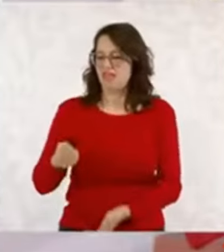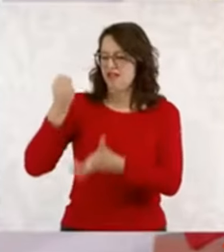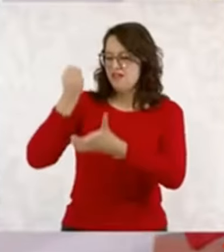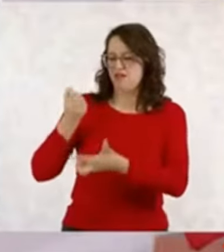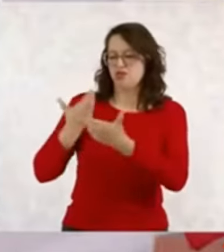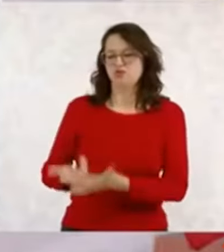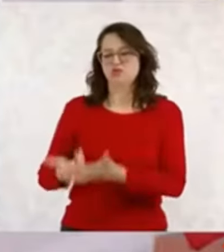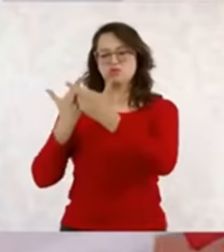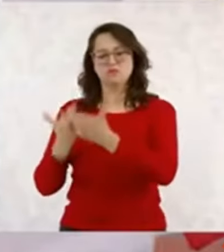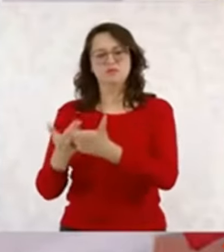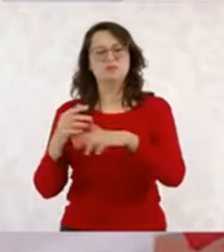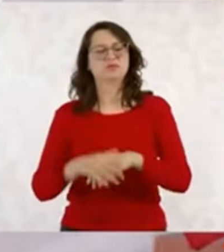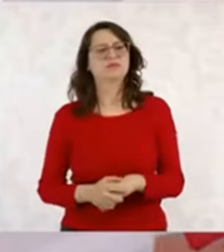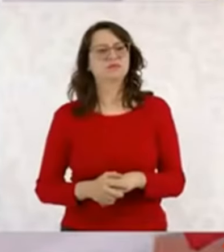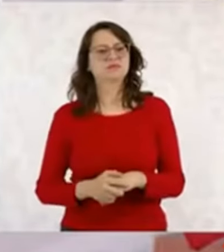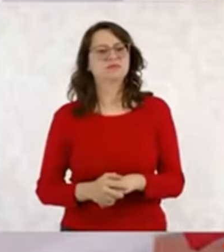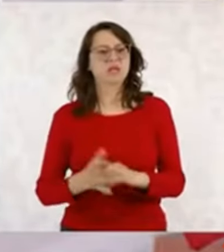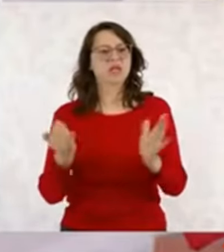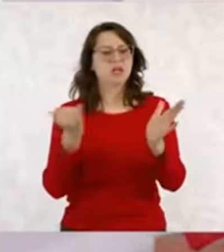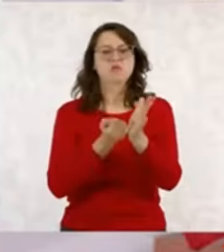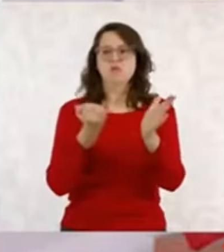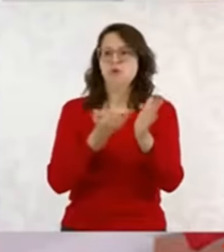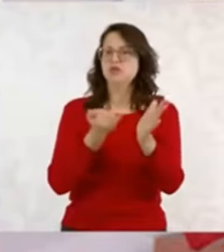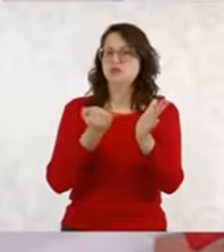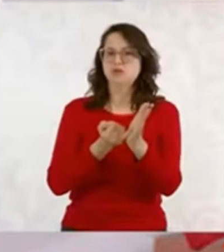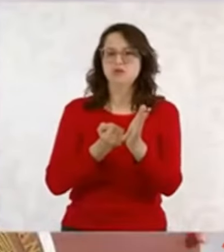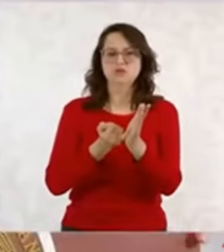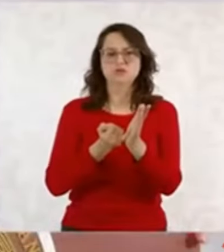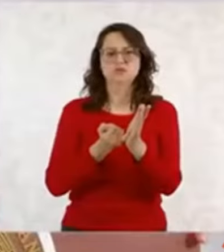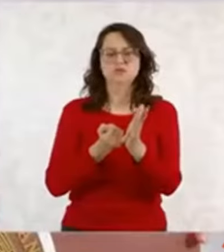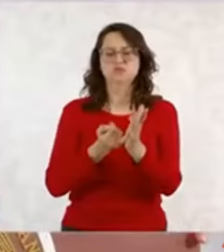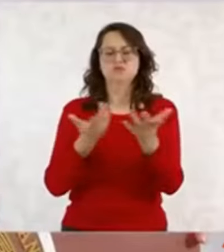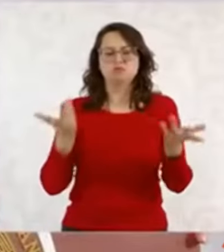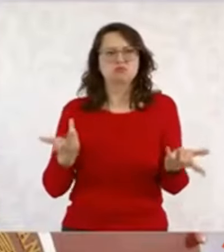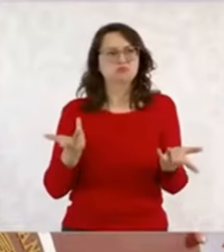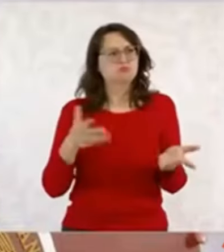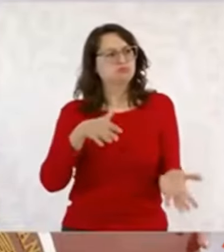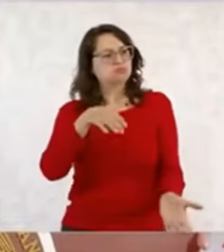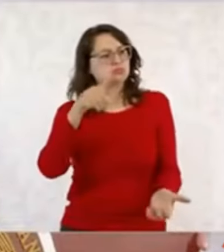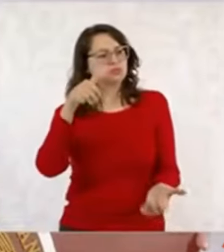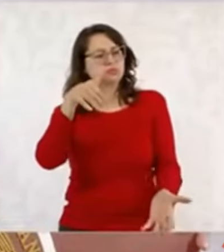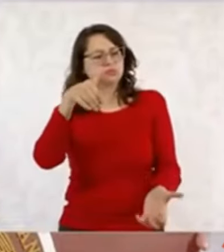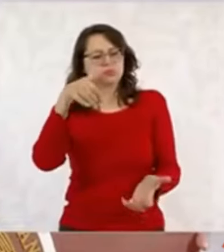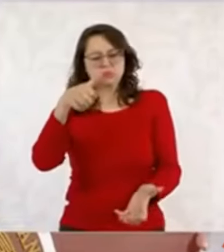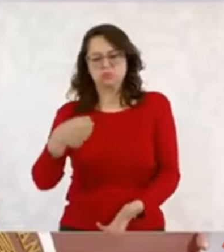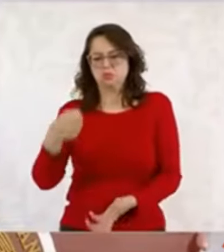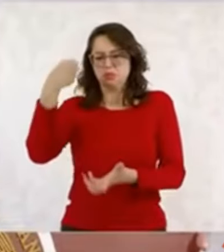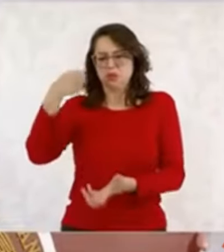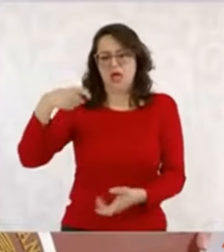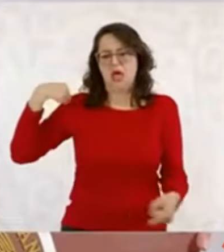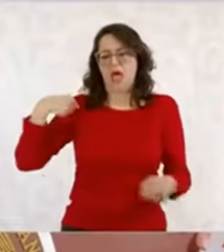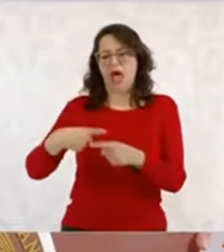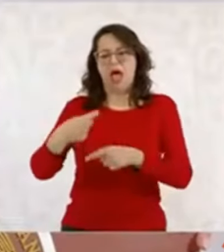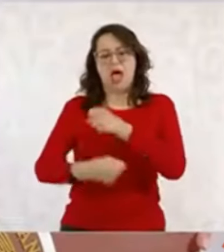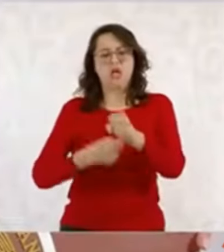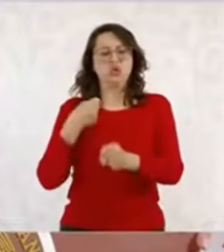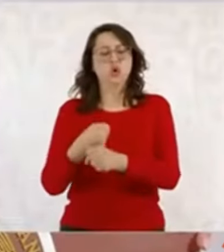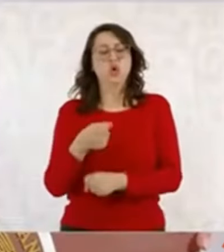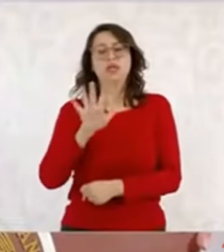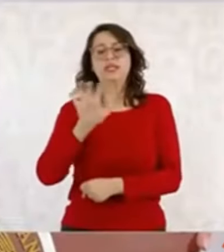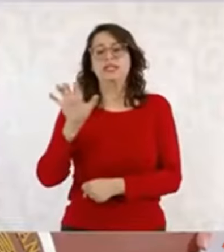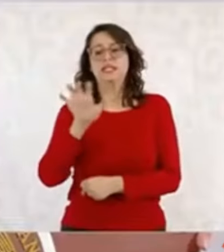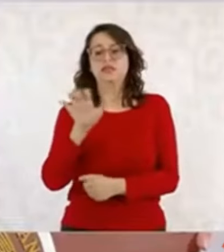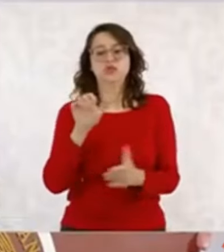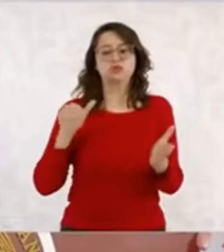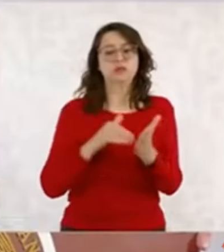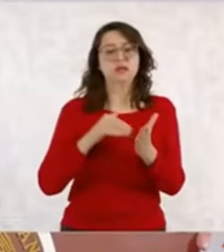recaudación para el erario público. Yo decía, son este año 500,000 millones de pesos adicionales